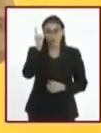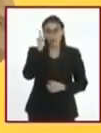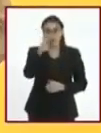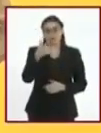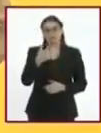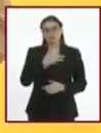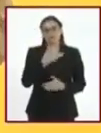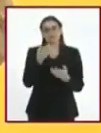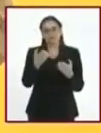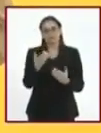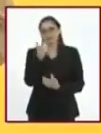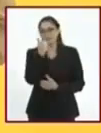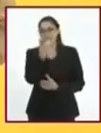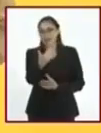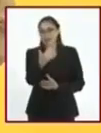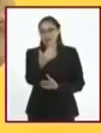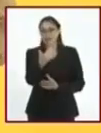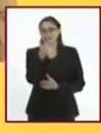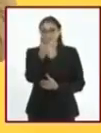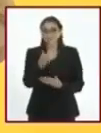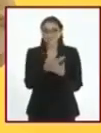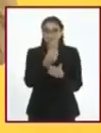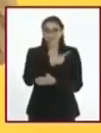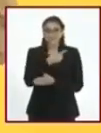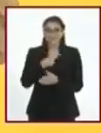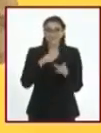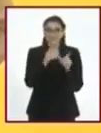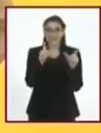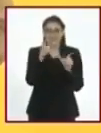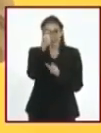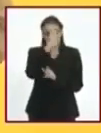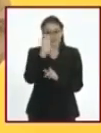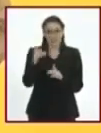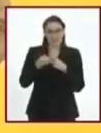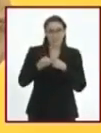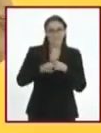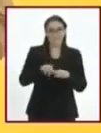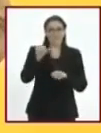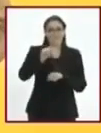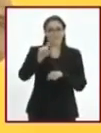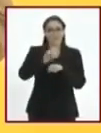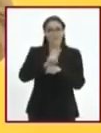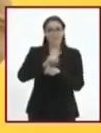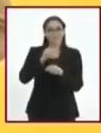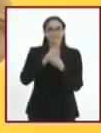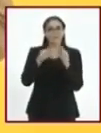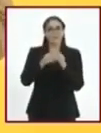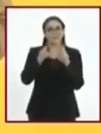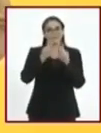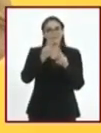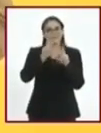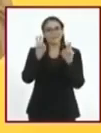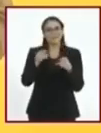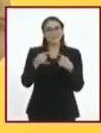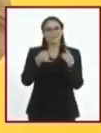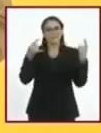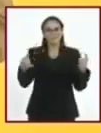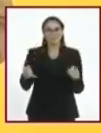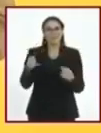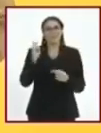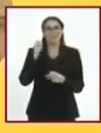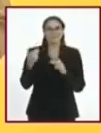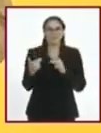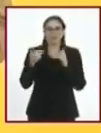que estén listas y listos para iniciar este programa de historia titulado Herencia Cultural, Herencia